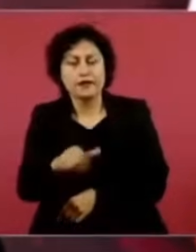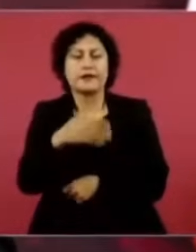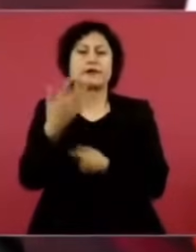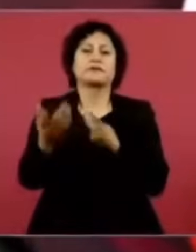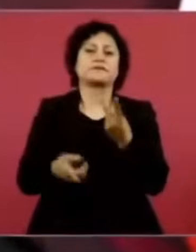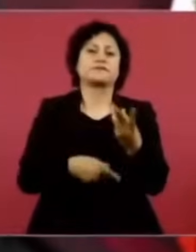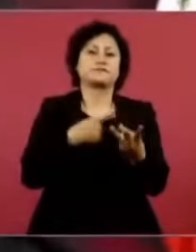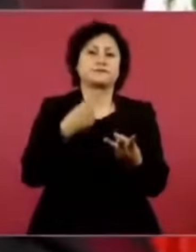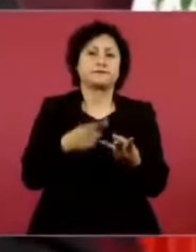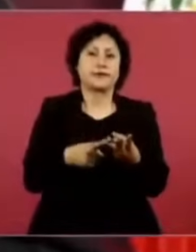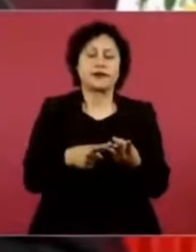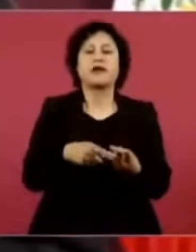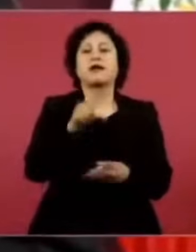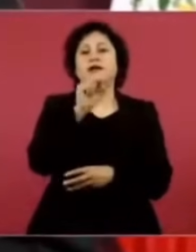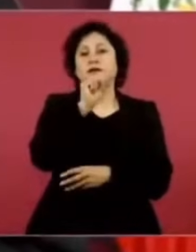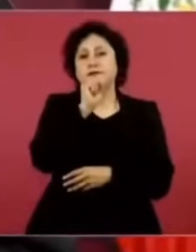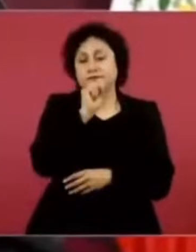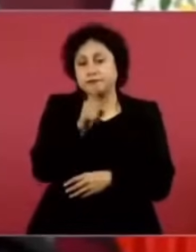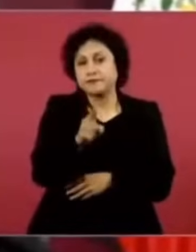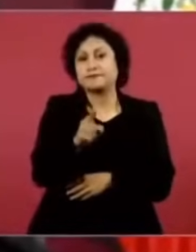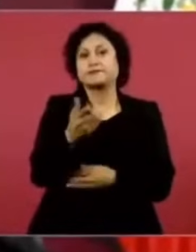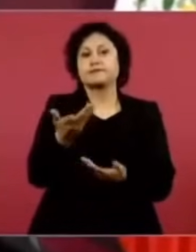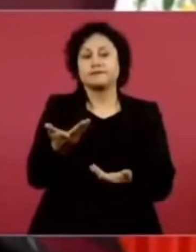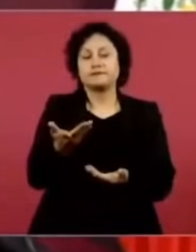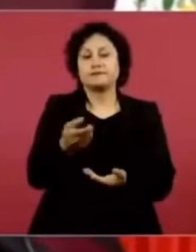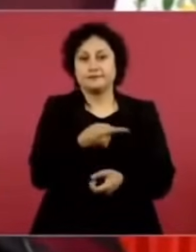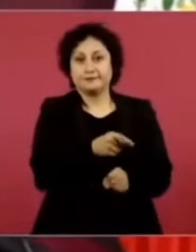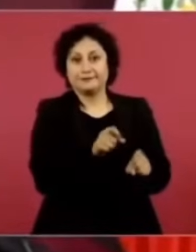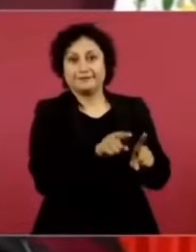caso del almacén,